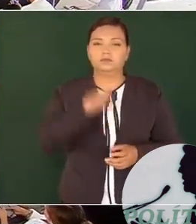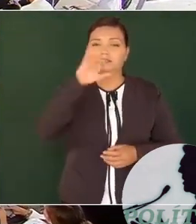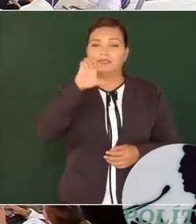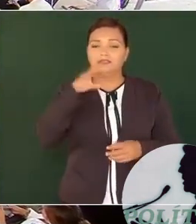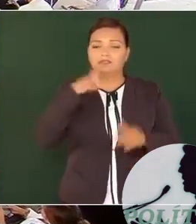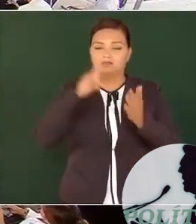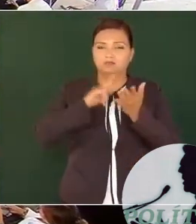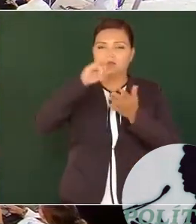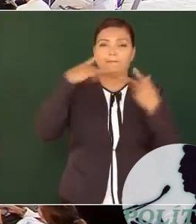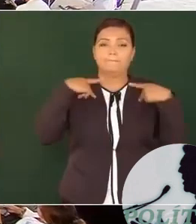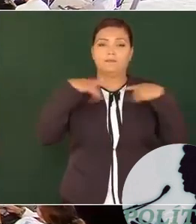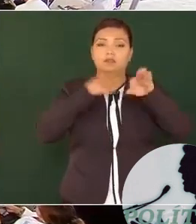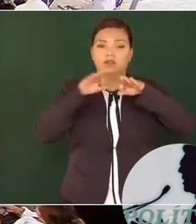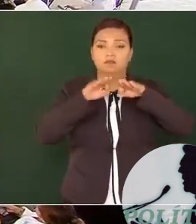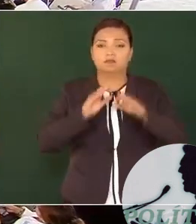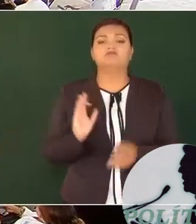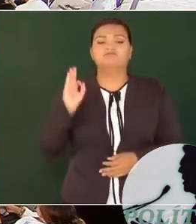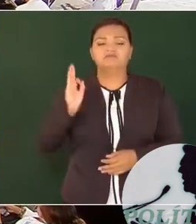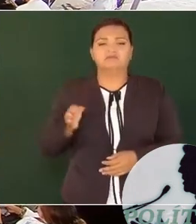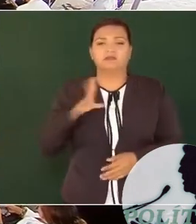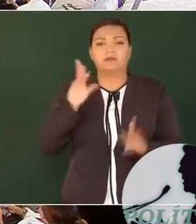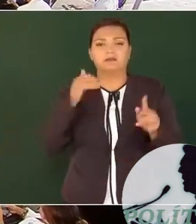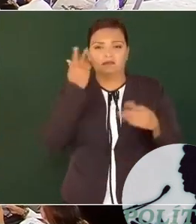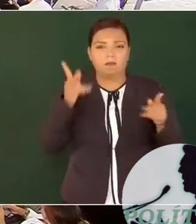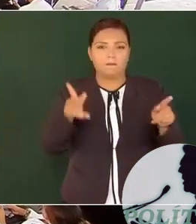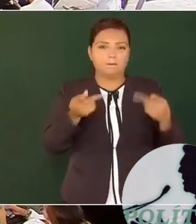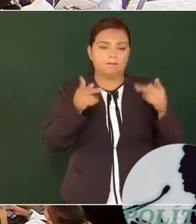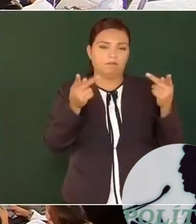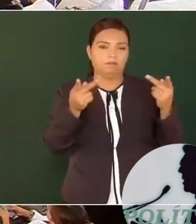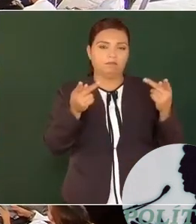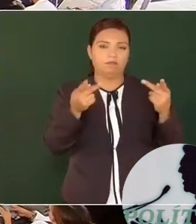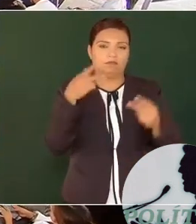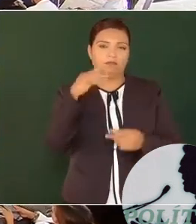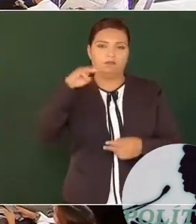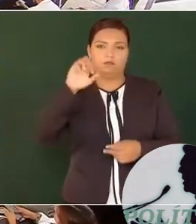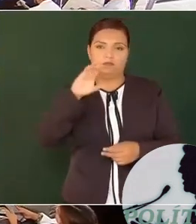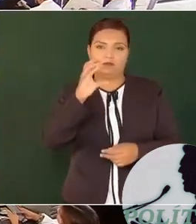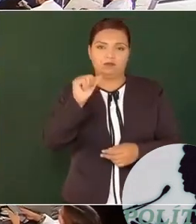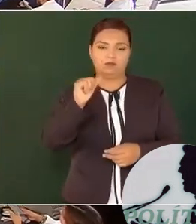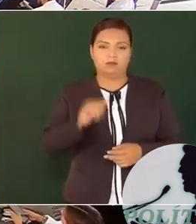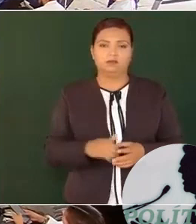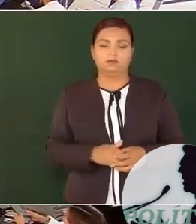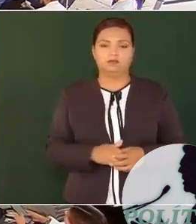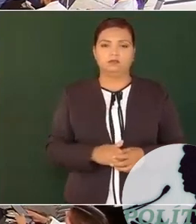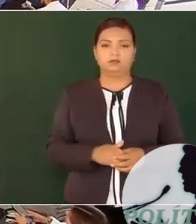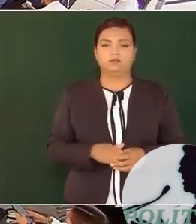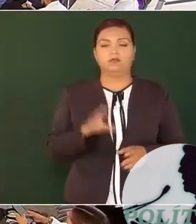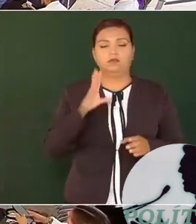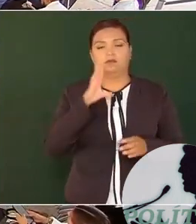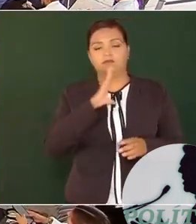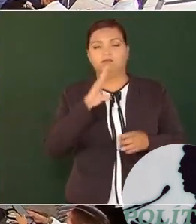trabajadores despedidos, habían aceptado vender su marca, aunque